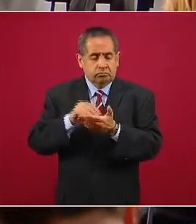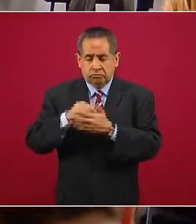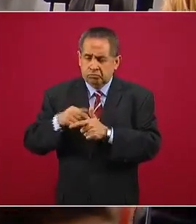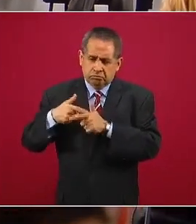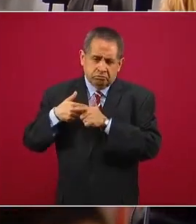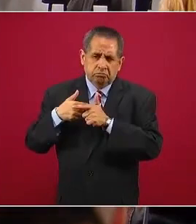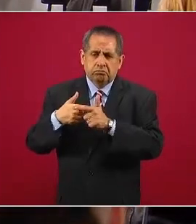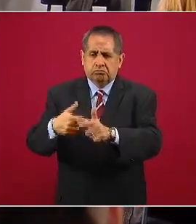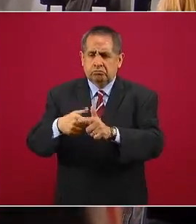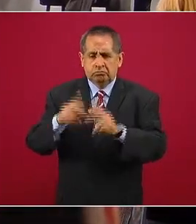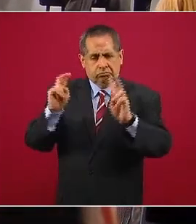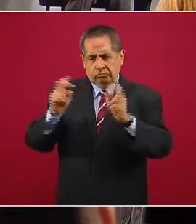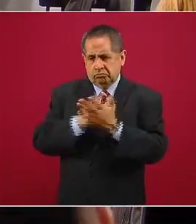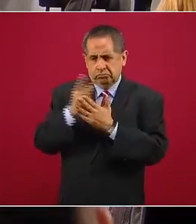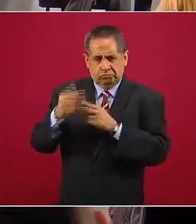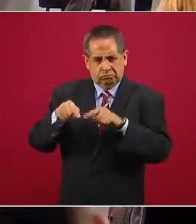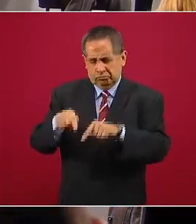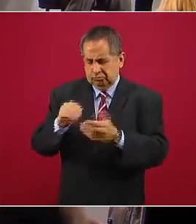entonces